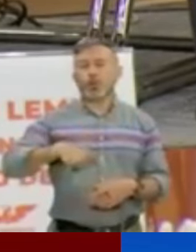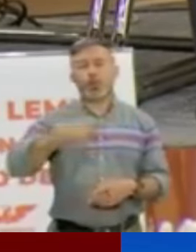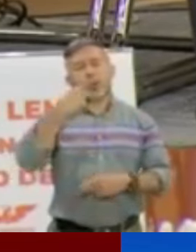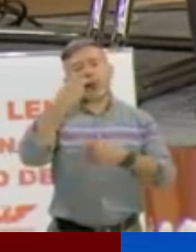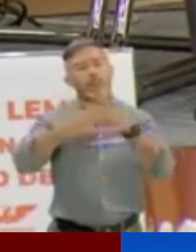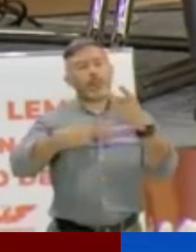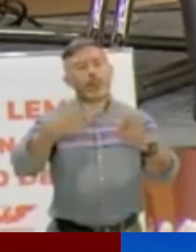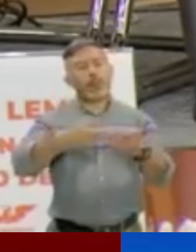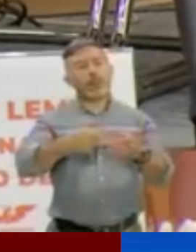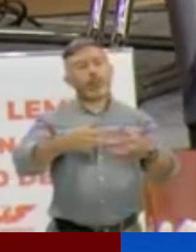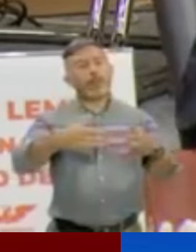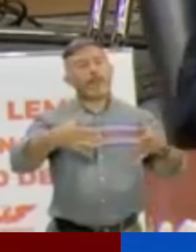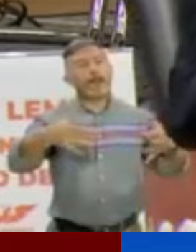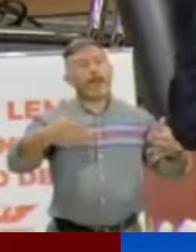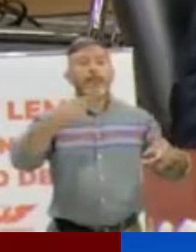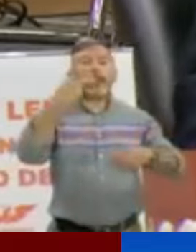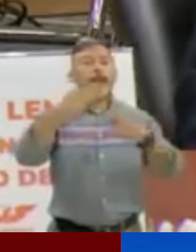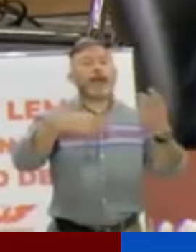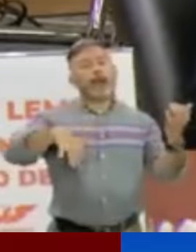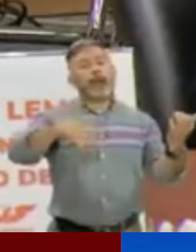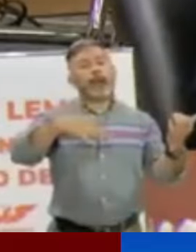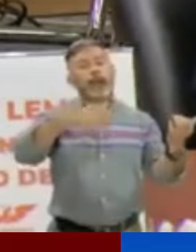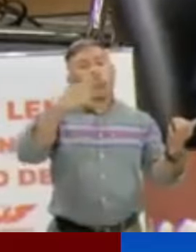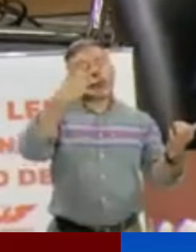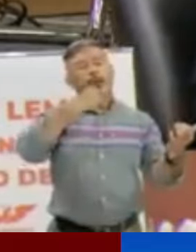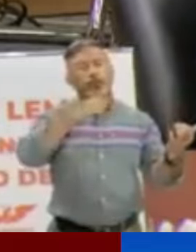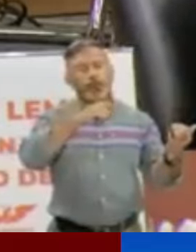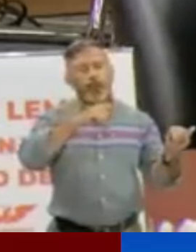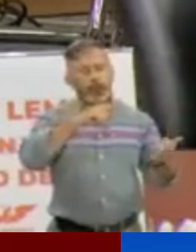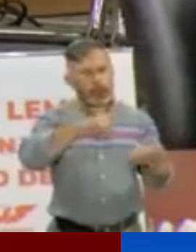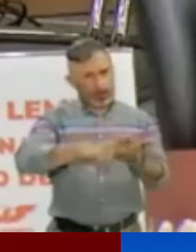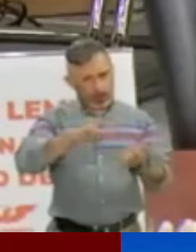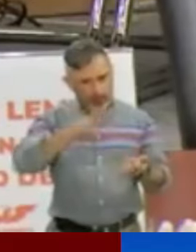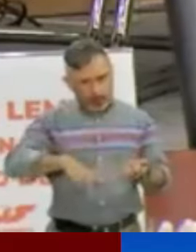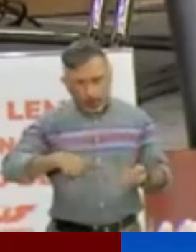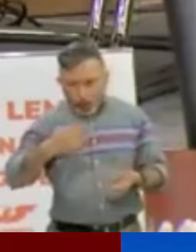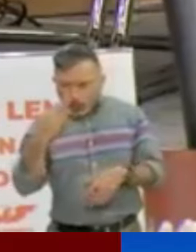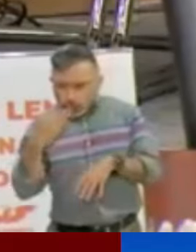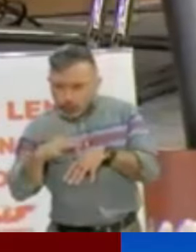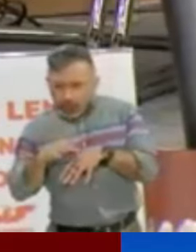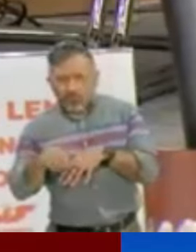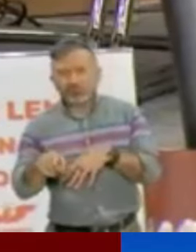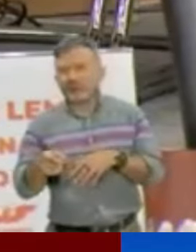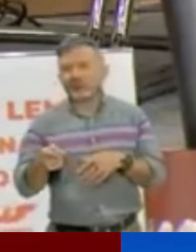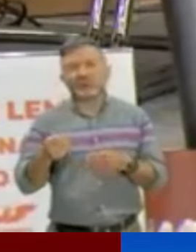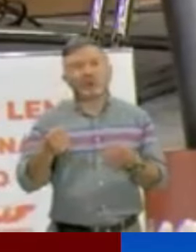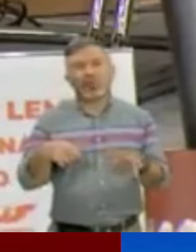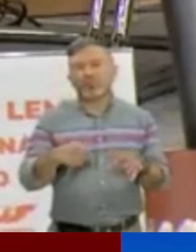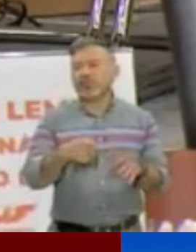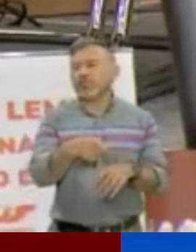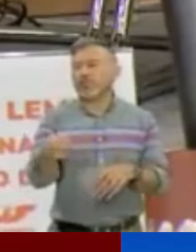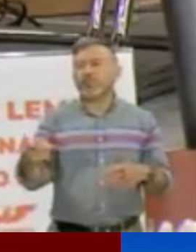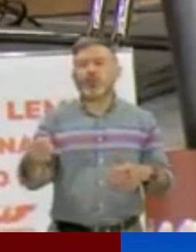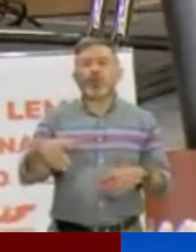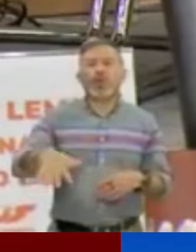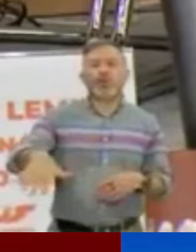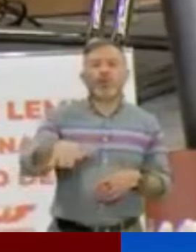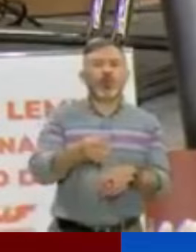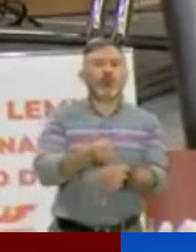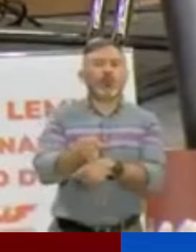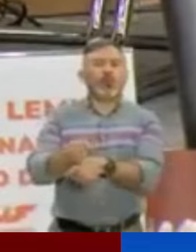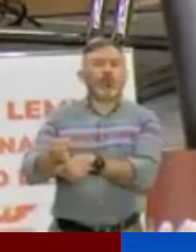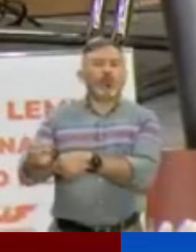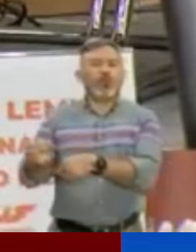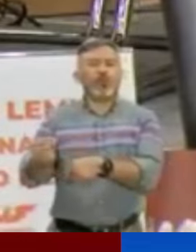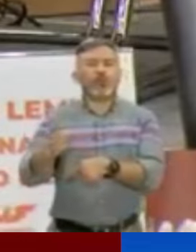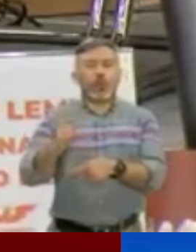hechos no le cambian la vida a la gente, al contrario, perjudican a la gente y perjudican al pueblo. Fuera máscaras, hoy ya